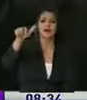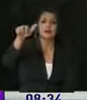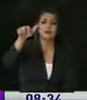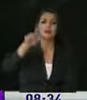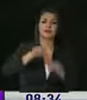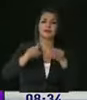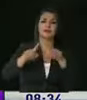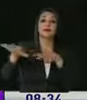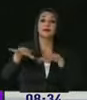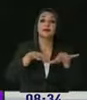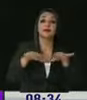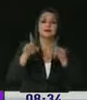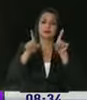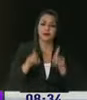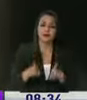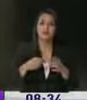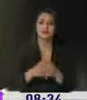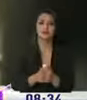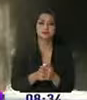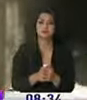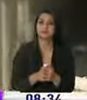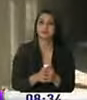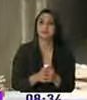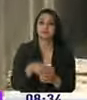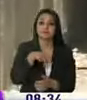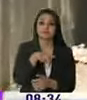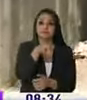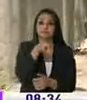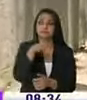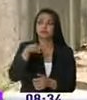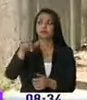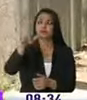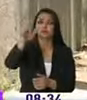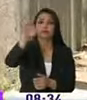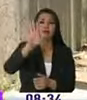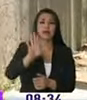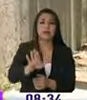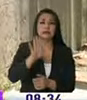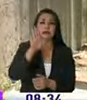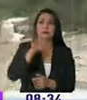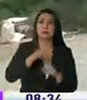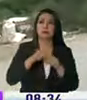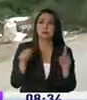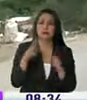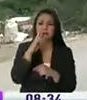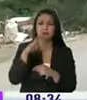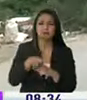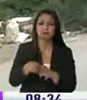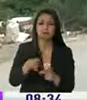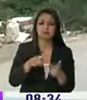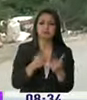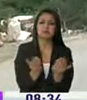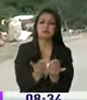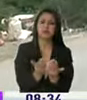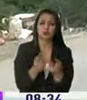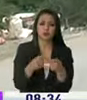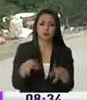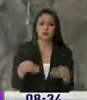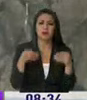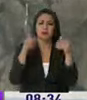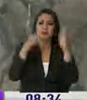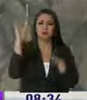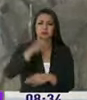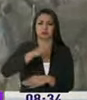destinos. Varios metros por recorrer, en los cuales es muy habitual encontrar roedores, basura, polvo, lodo y malos